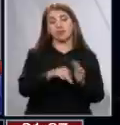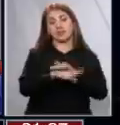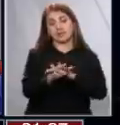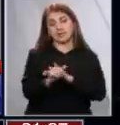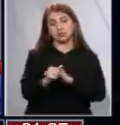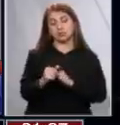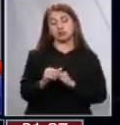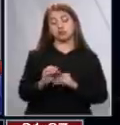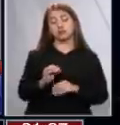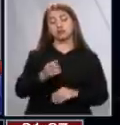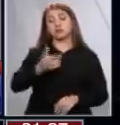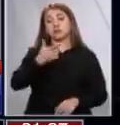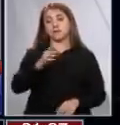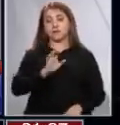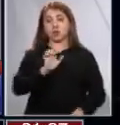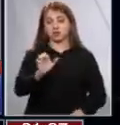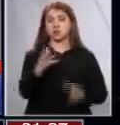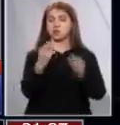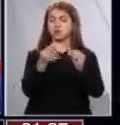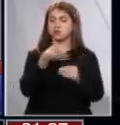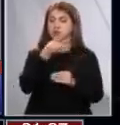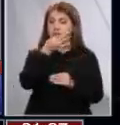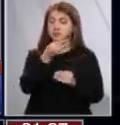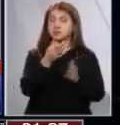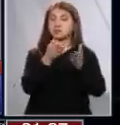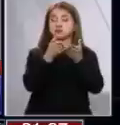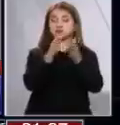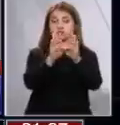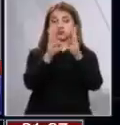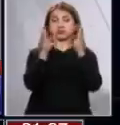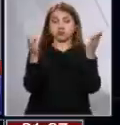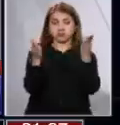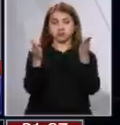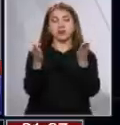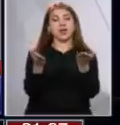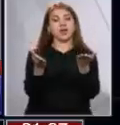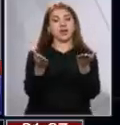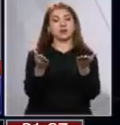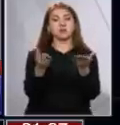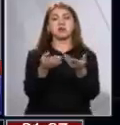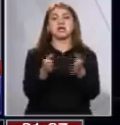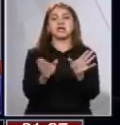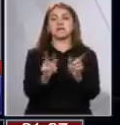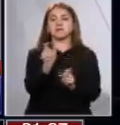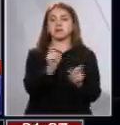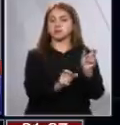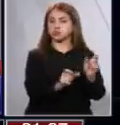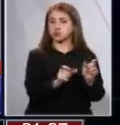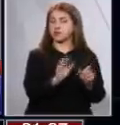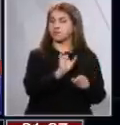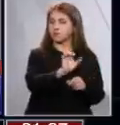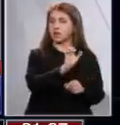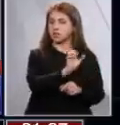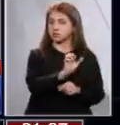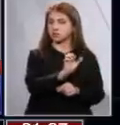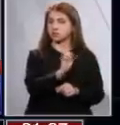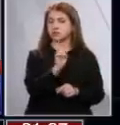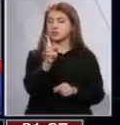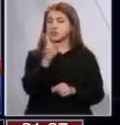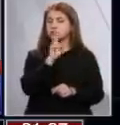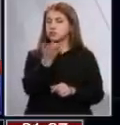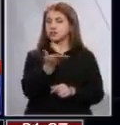de violación, dicen muchos, finalmente se abre la puerta para que haya impunidad en los casos de violación. ¿Qué responde